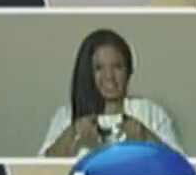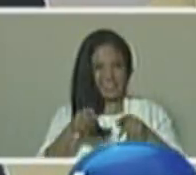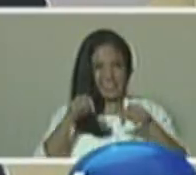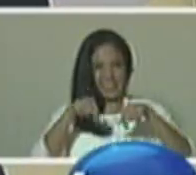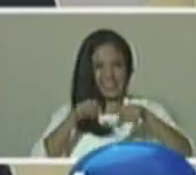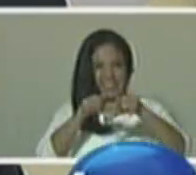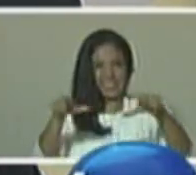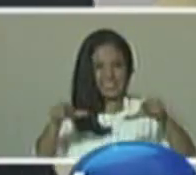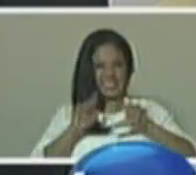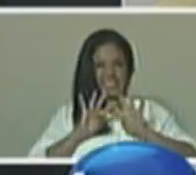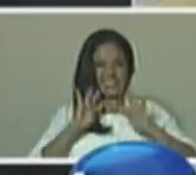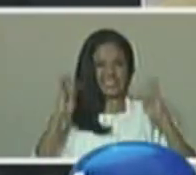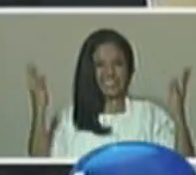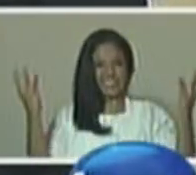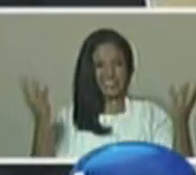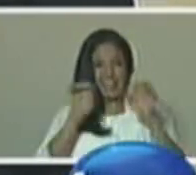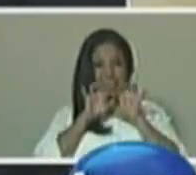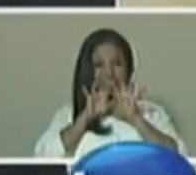a esta noche,